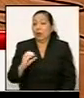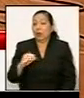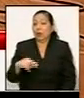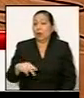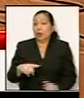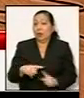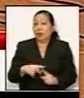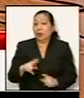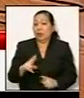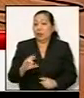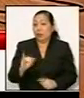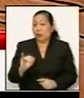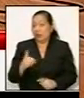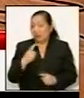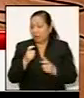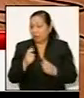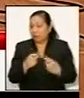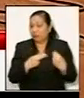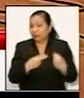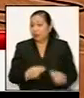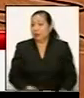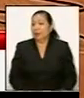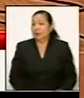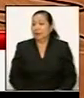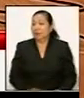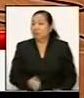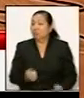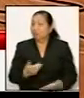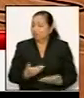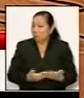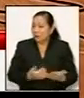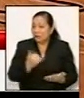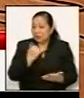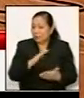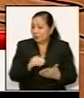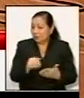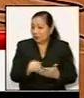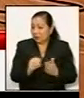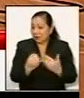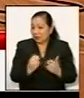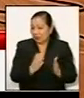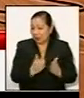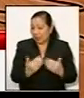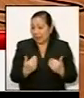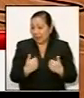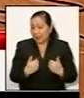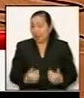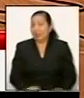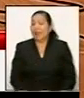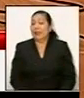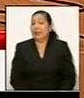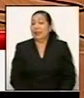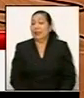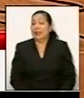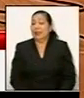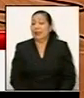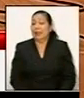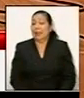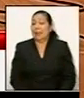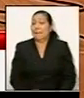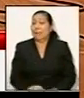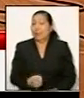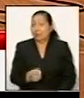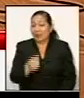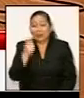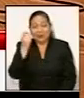todos este tipo de procesos y la medida que se han detectado los errores que han tomado las medidas correctivas del caso estoy